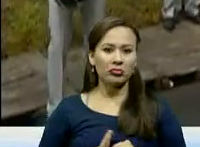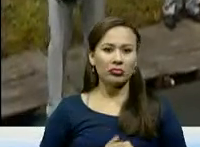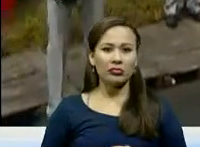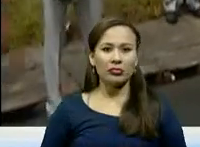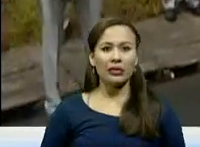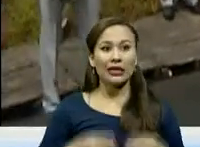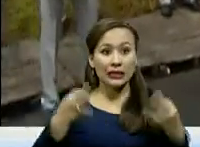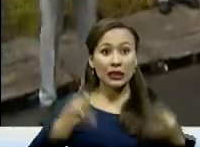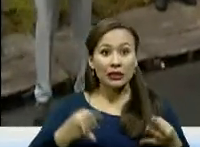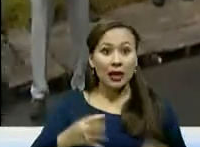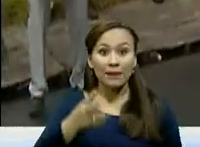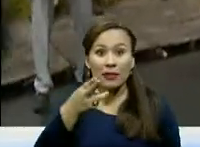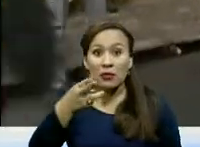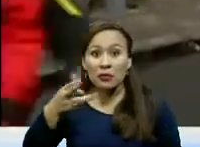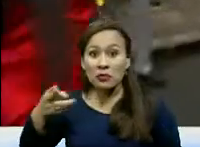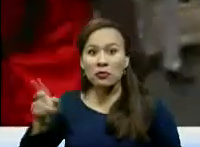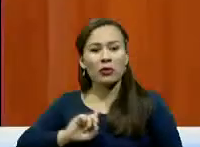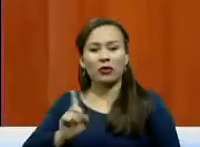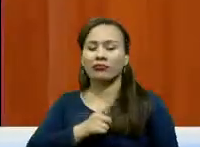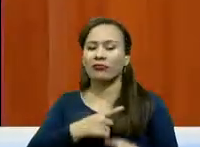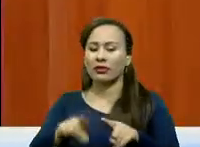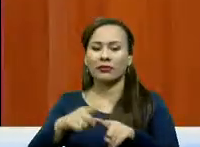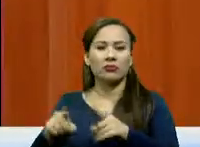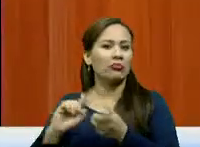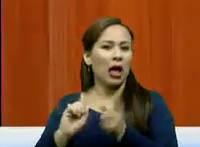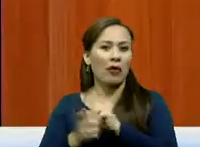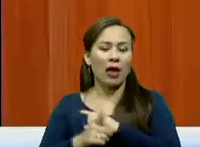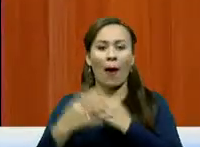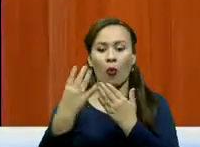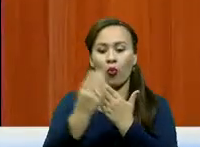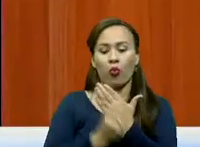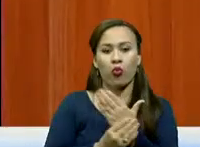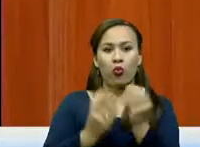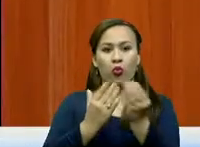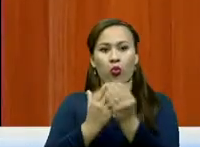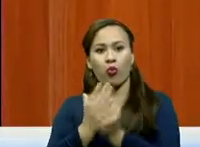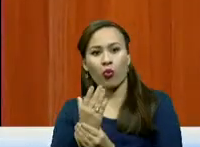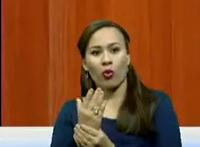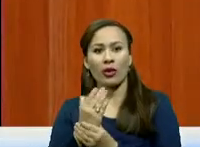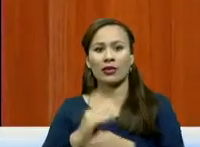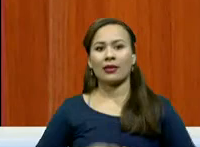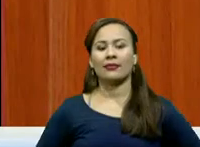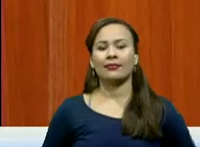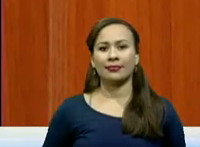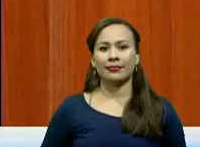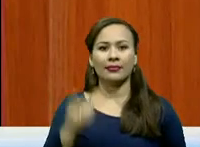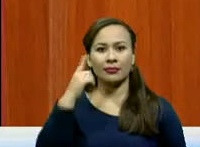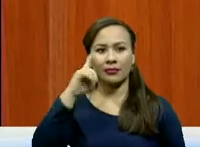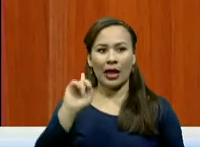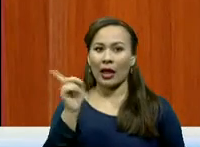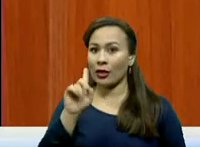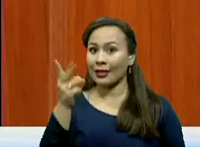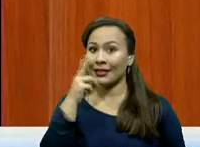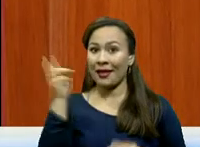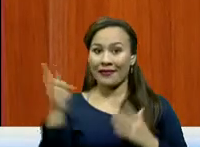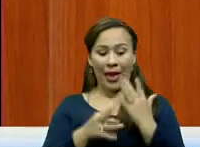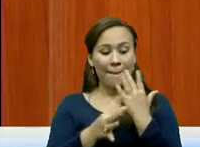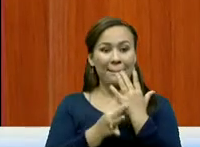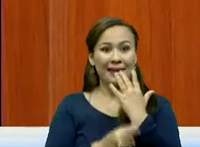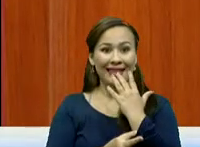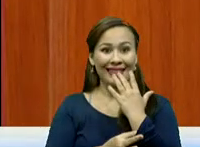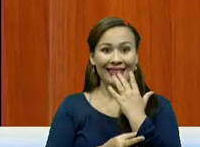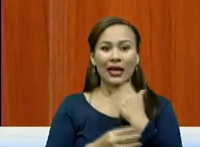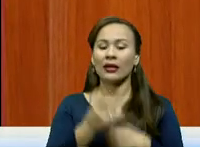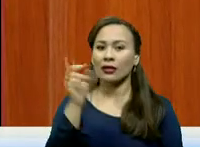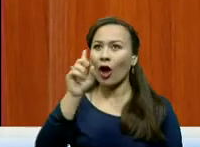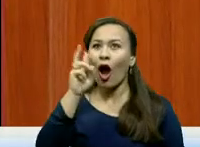fijos, digamos, porque eso puede ir variando. Guantes en las manos para tratar de, como les decía, de cubrir la mayor cantidad del cuerpo y que no